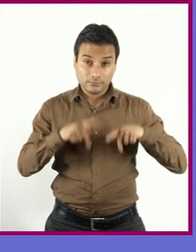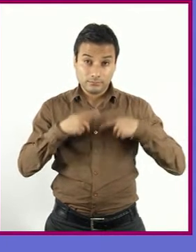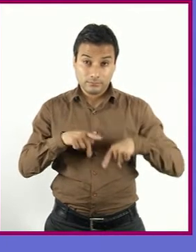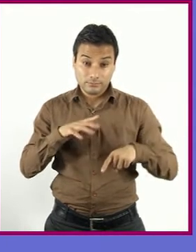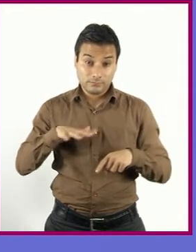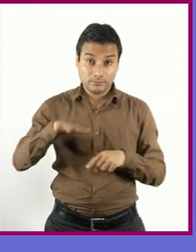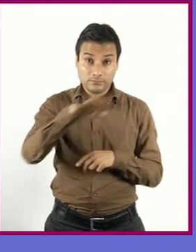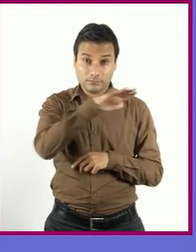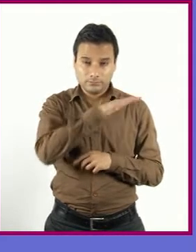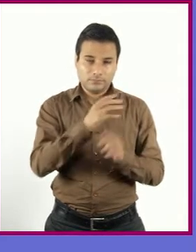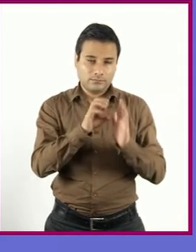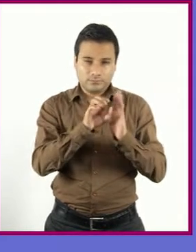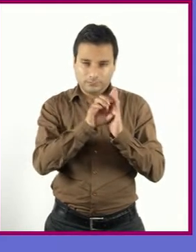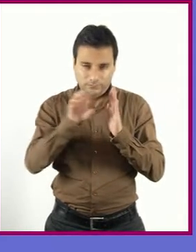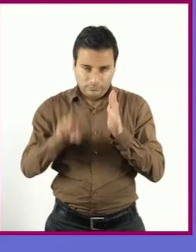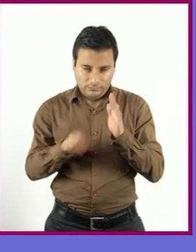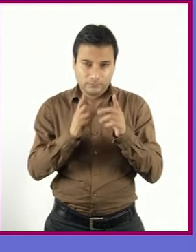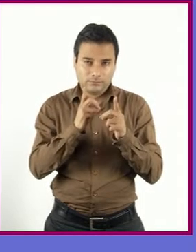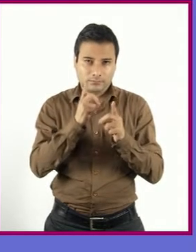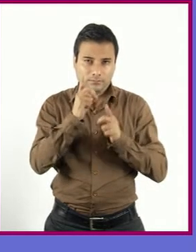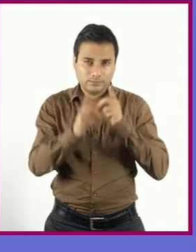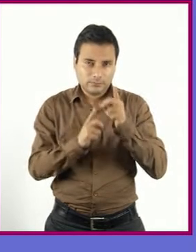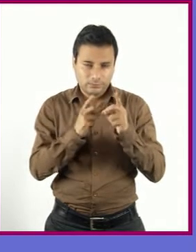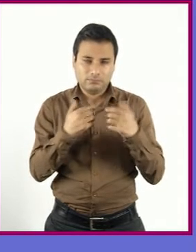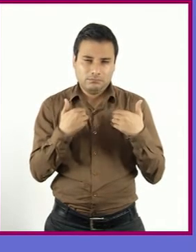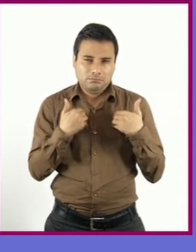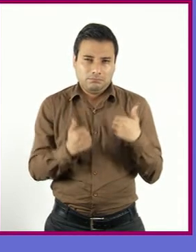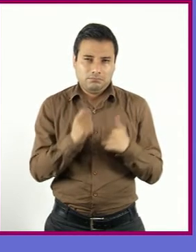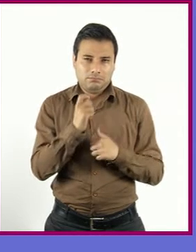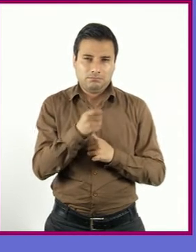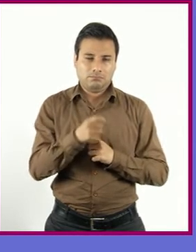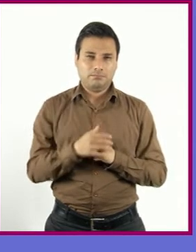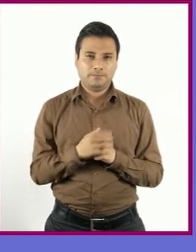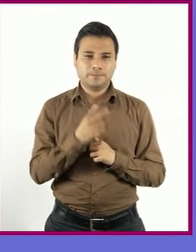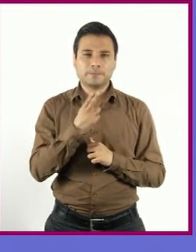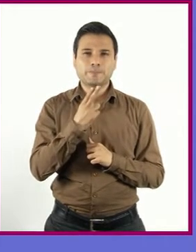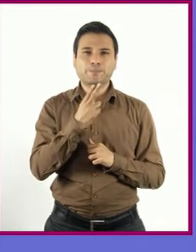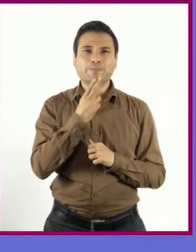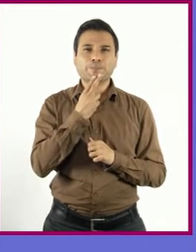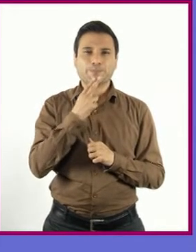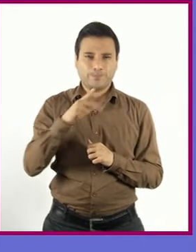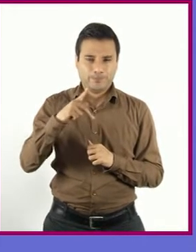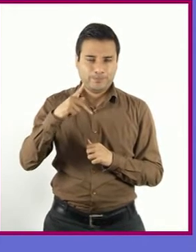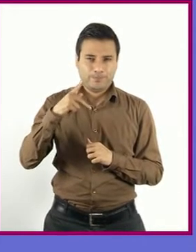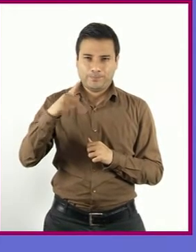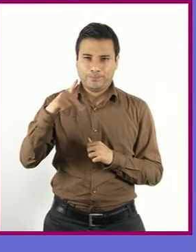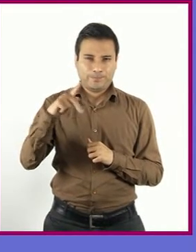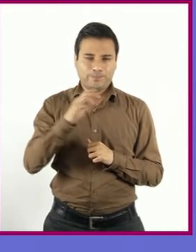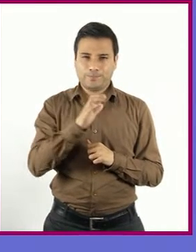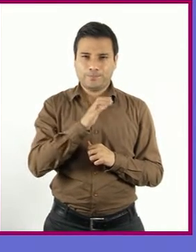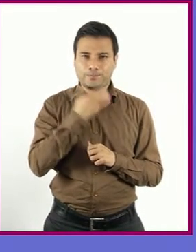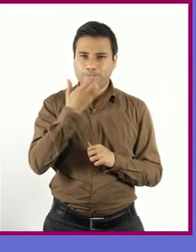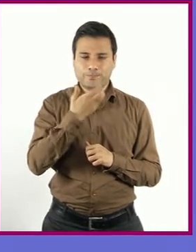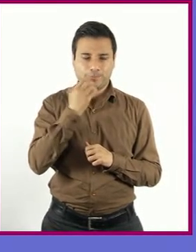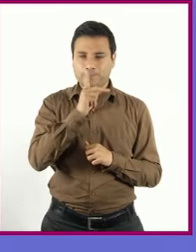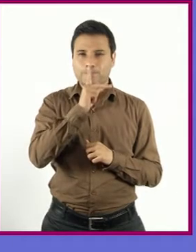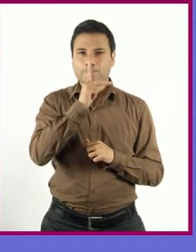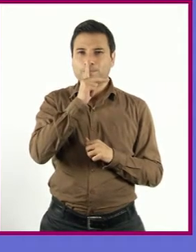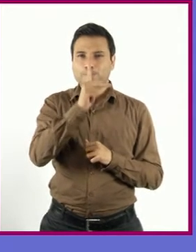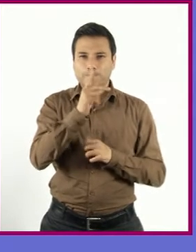en un deporte a practicar, entiendan de qué se trata y usen los mismos conceptos para así evitar, por